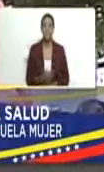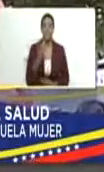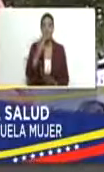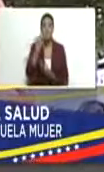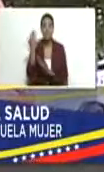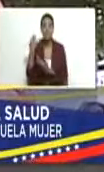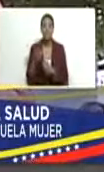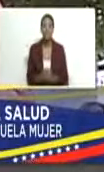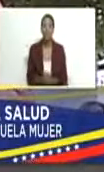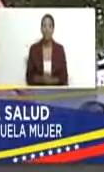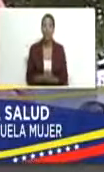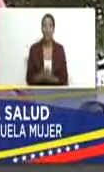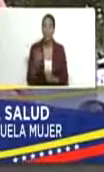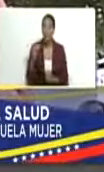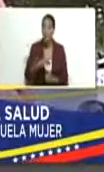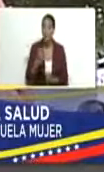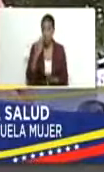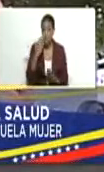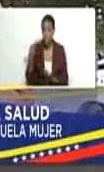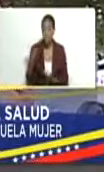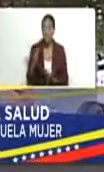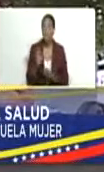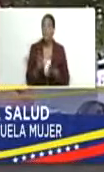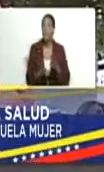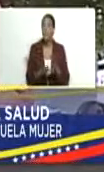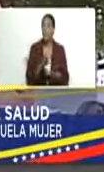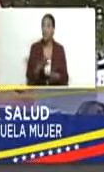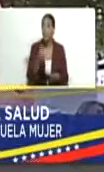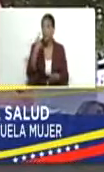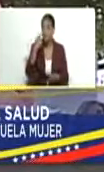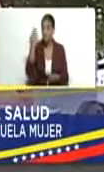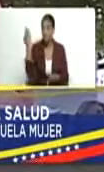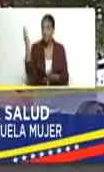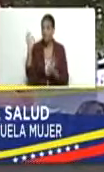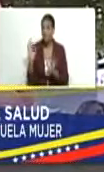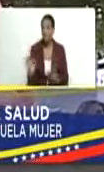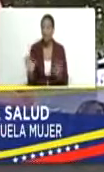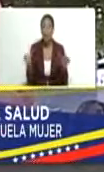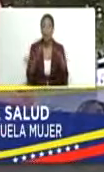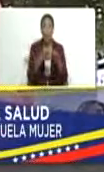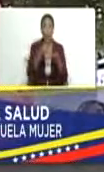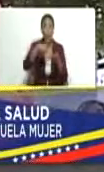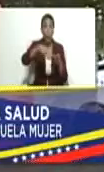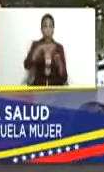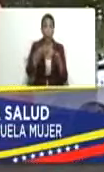posicionándose, avanzando, paso a paso. Aquí está todo el equipo, pues.